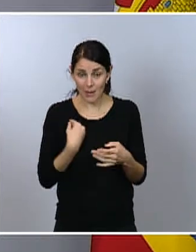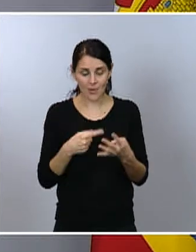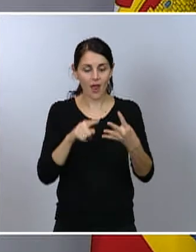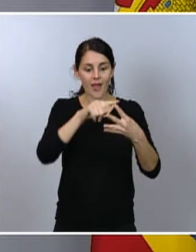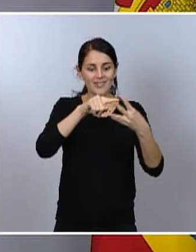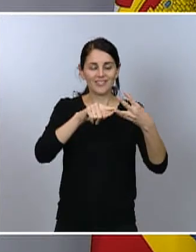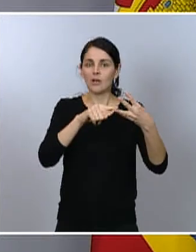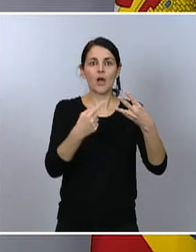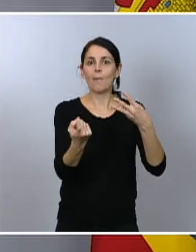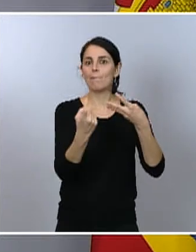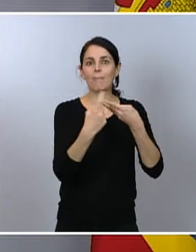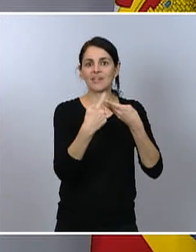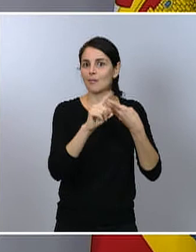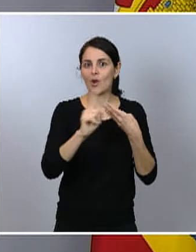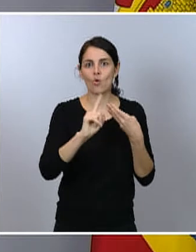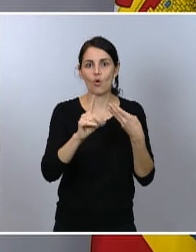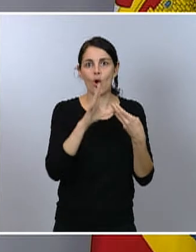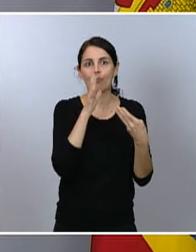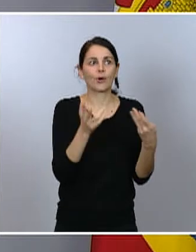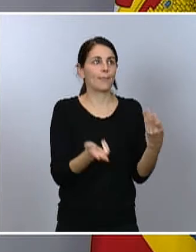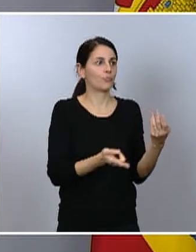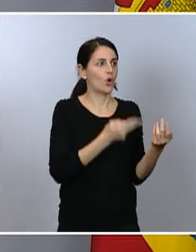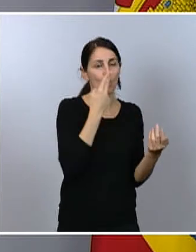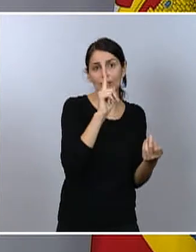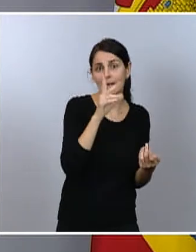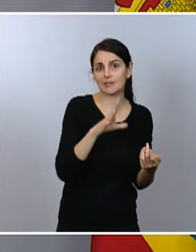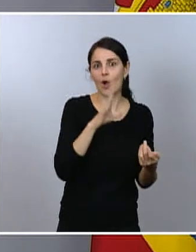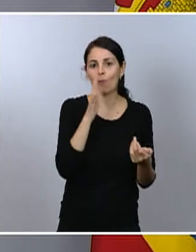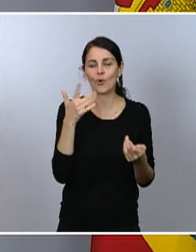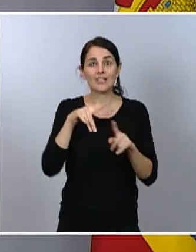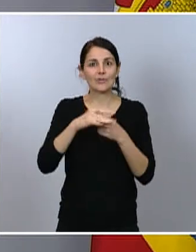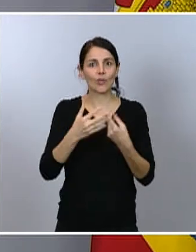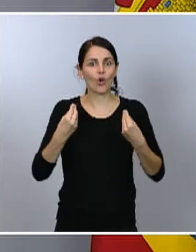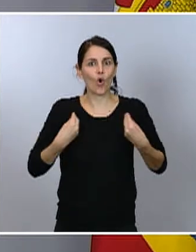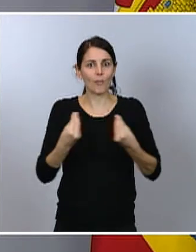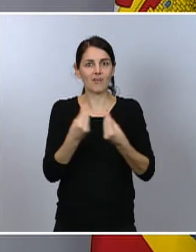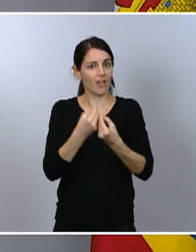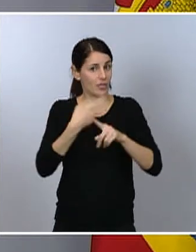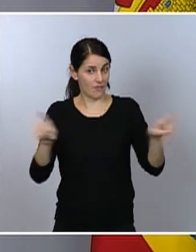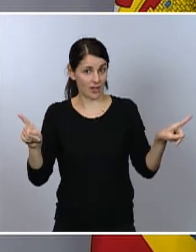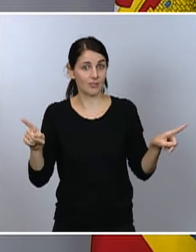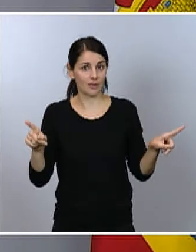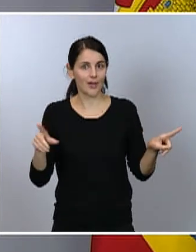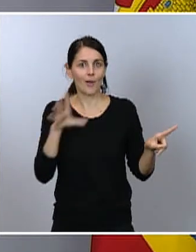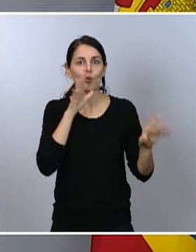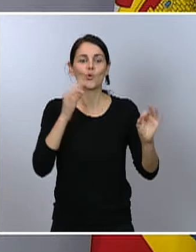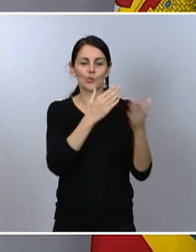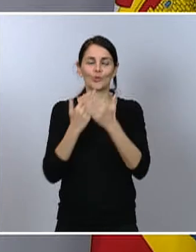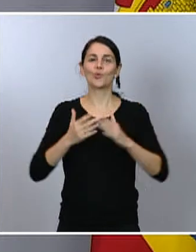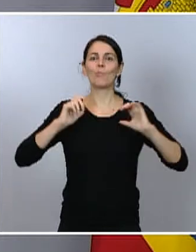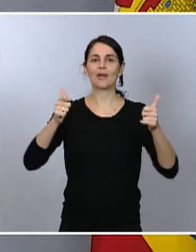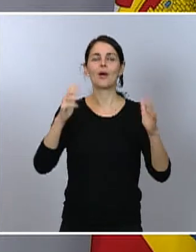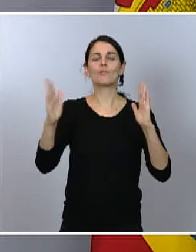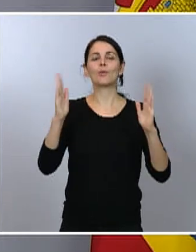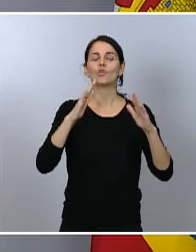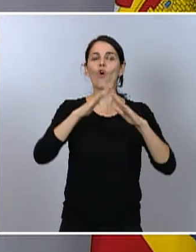participar o bien no estaban viviendo en esos hogares, porque el estudio lo iniciamos cuando estábamos confinados y algunas personas no estaban viviendo